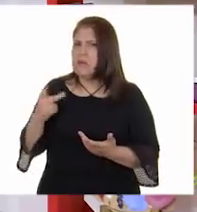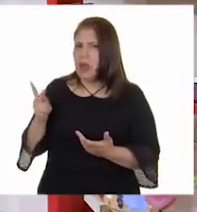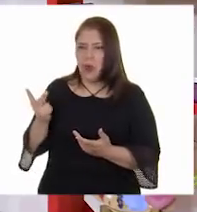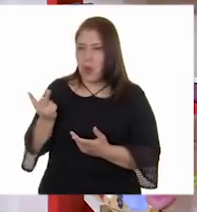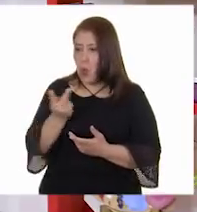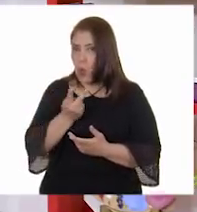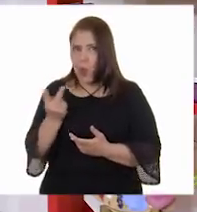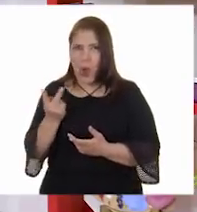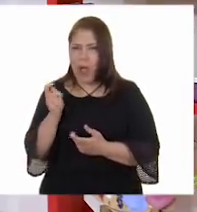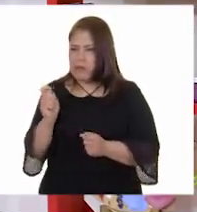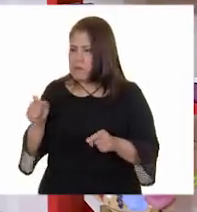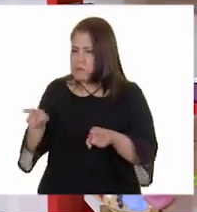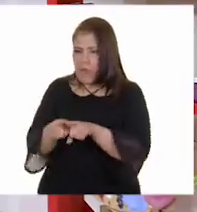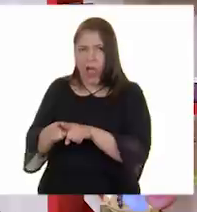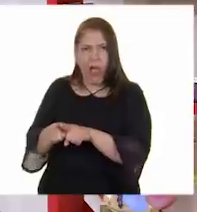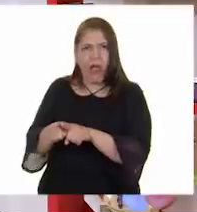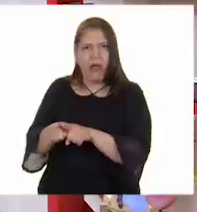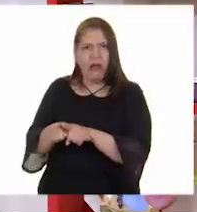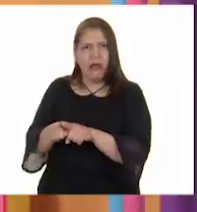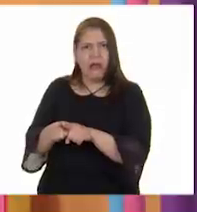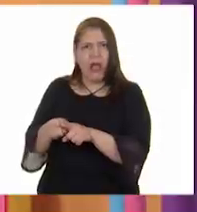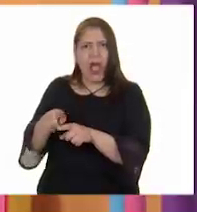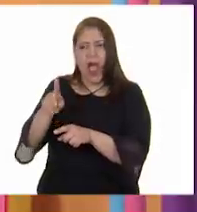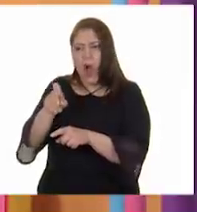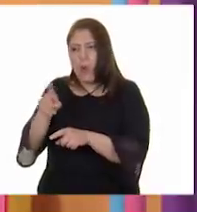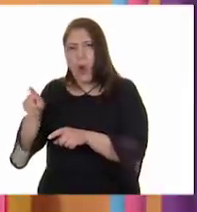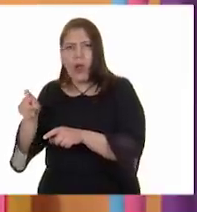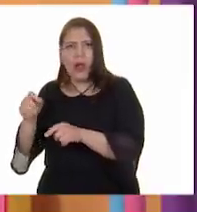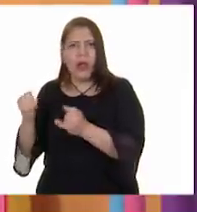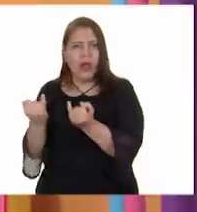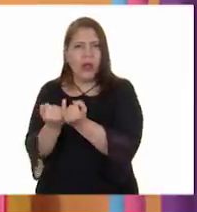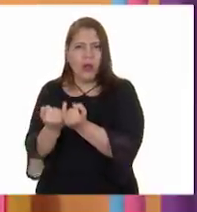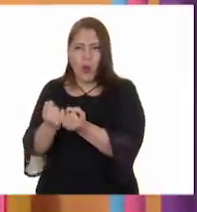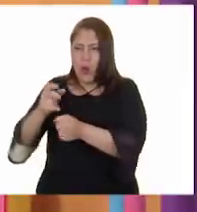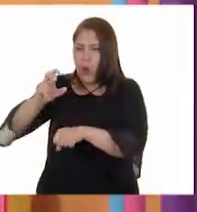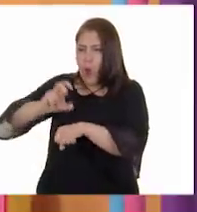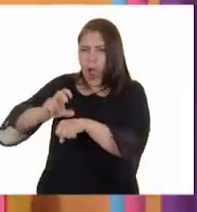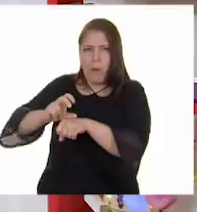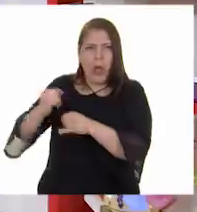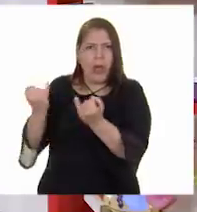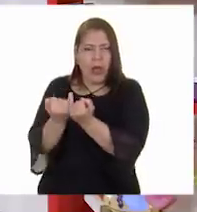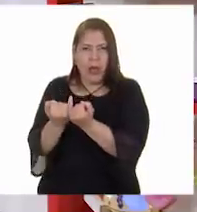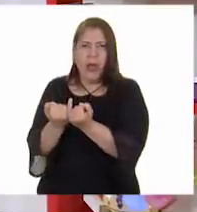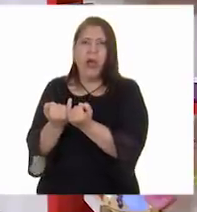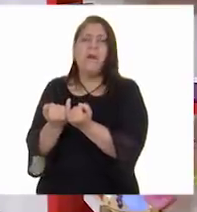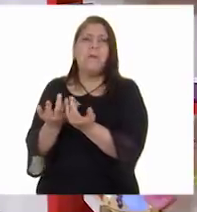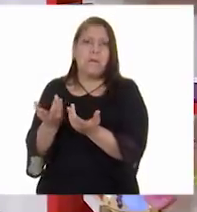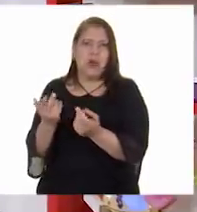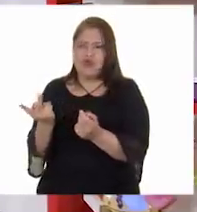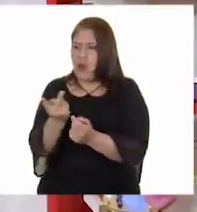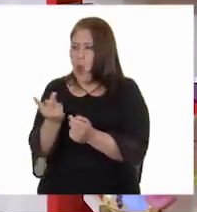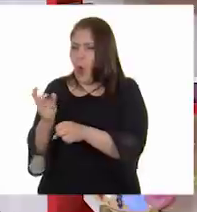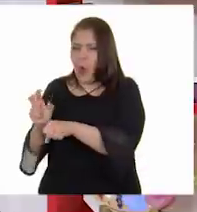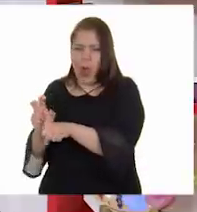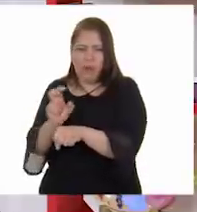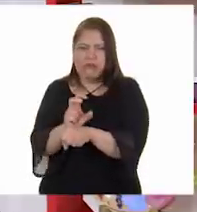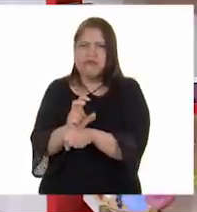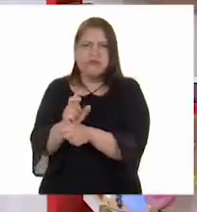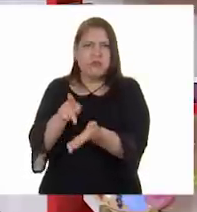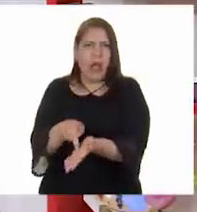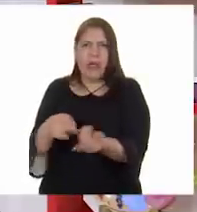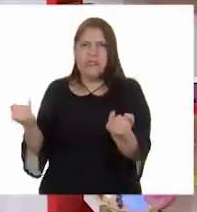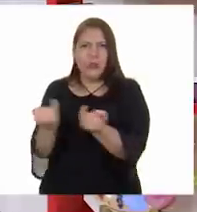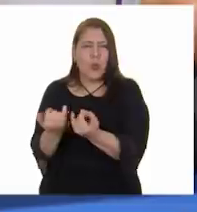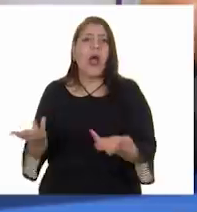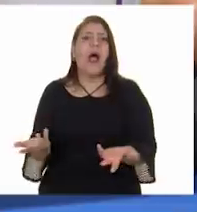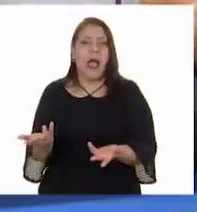Es la misma cantidad de agua. Es un huevo, eran del mismo tamaño. Sí, pesaban lo mismo el huevo, los dos huevos. Pero, ¿qué fue lo